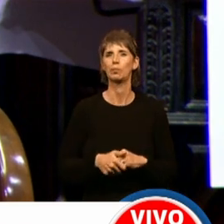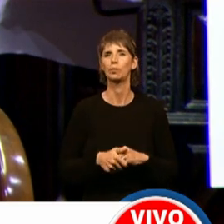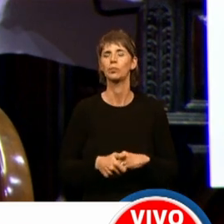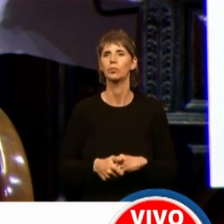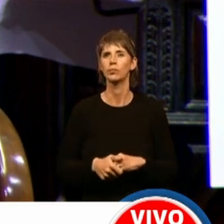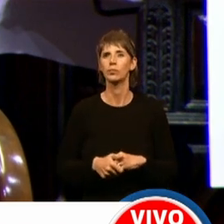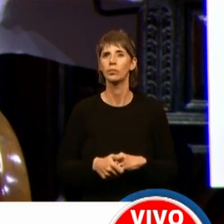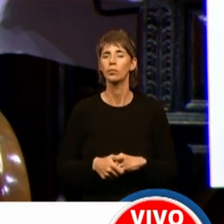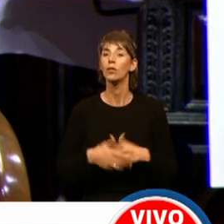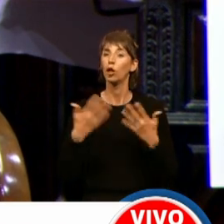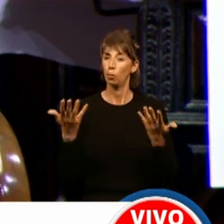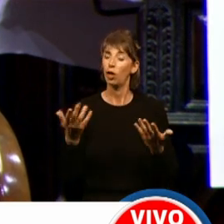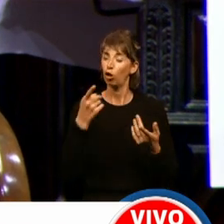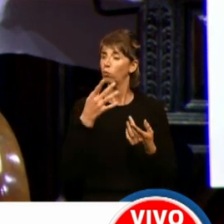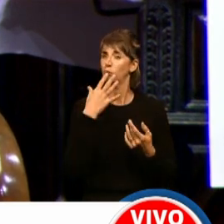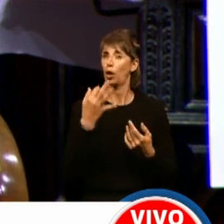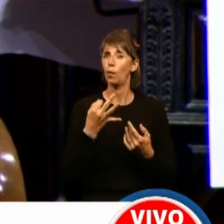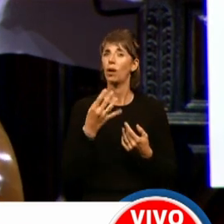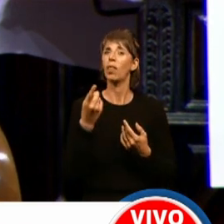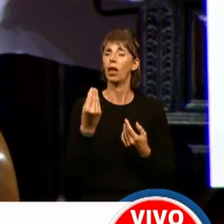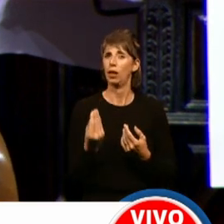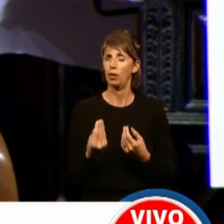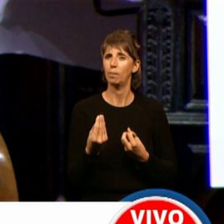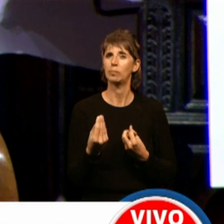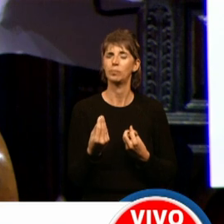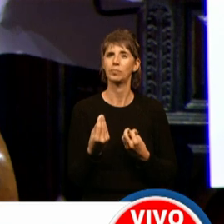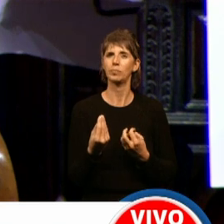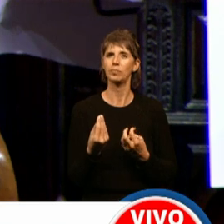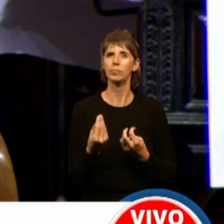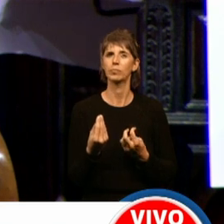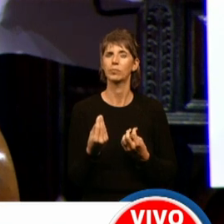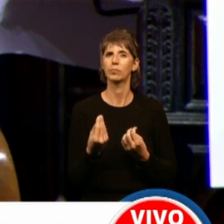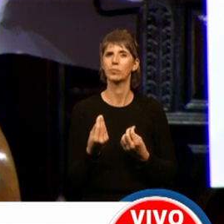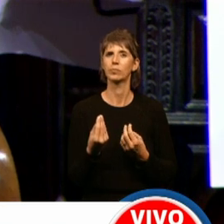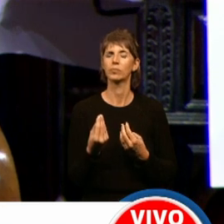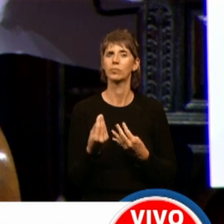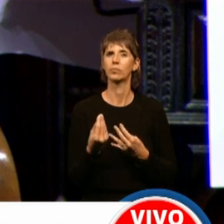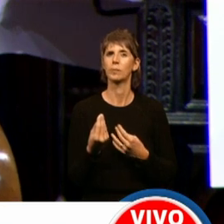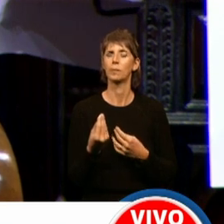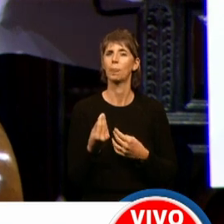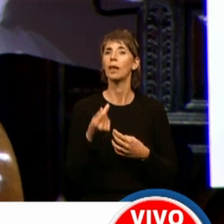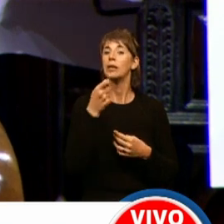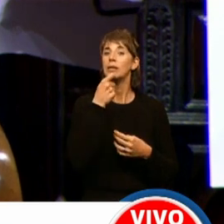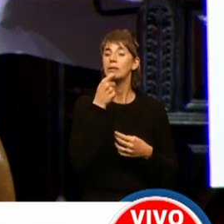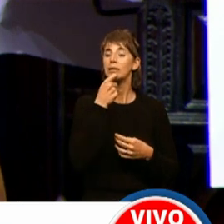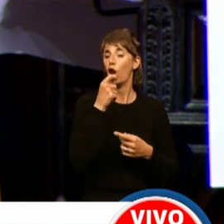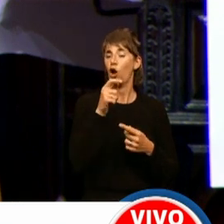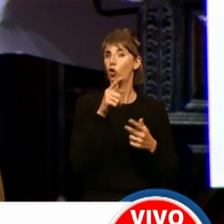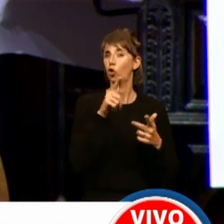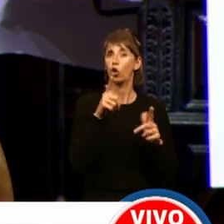pero lo que también es real y es cierto es que mientras no tengamos la representatividad